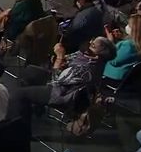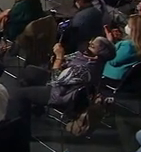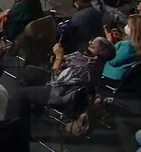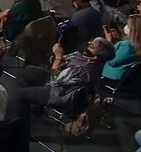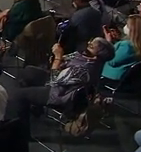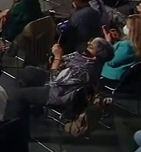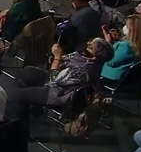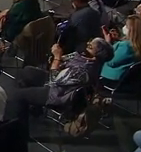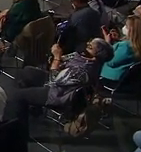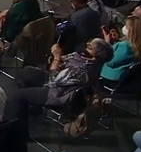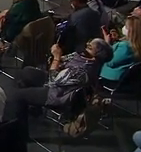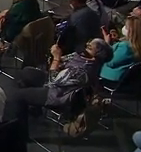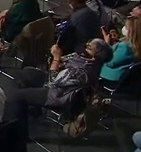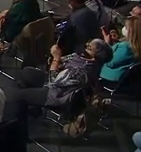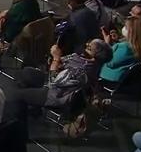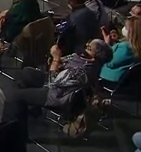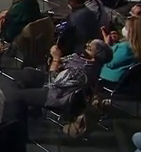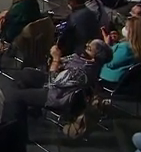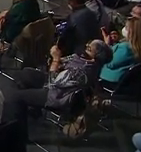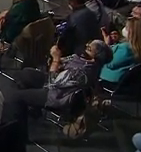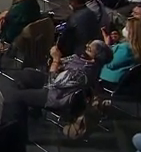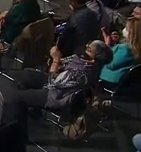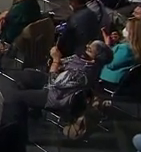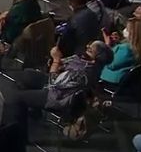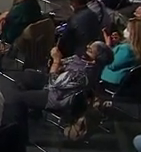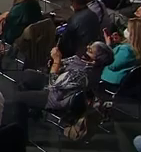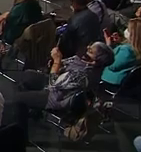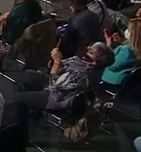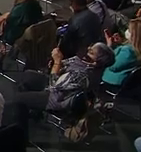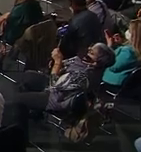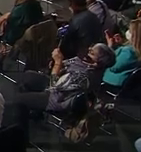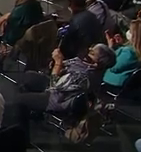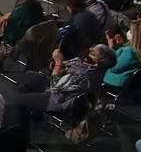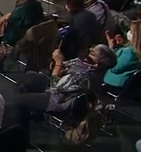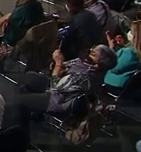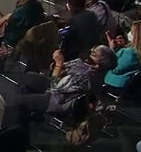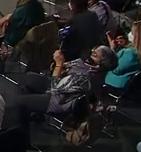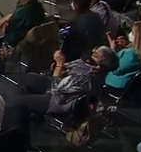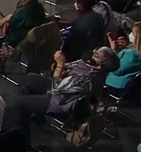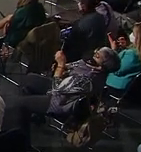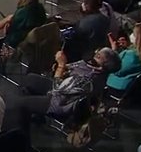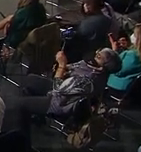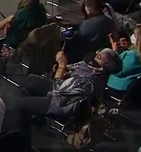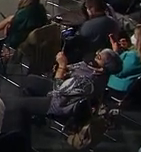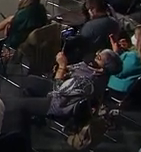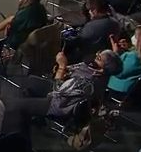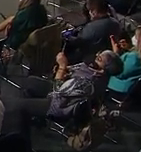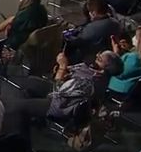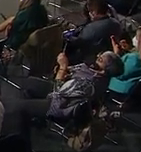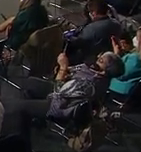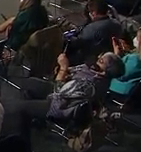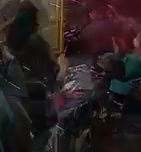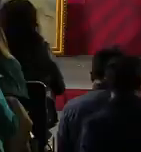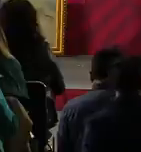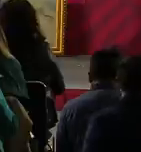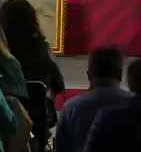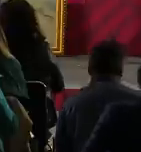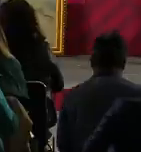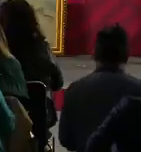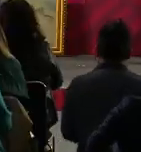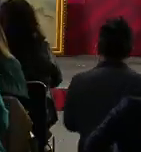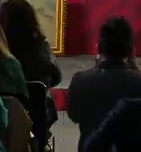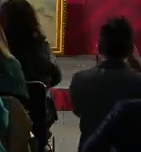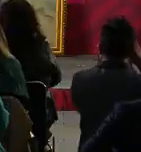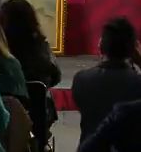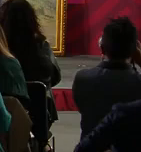Alejandra, que hace un trabajo extraordinario, ahora lo he comprobado, como secretaria de Cultura, las secretarías de Cultura de los